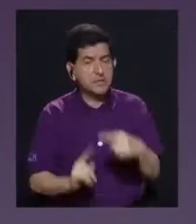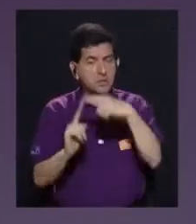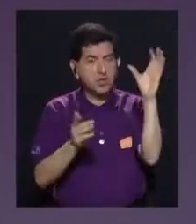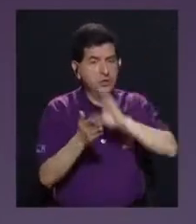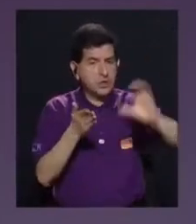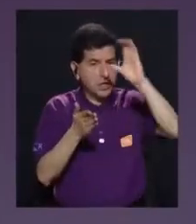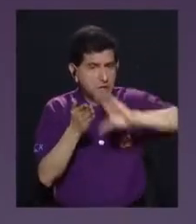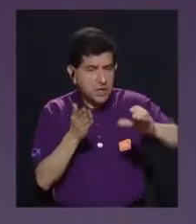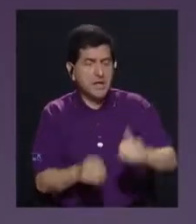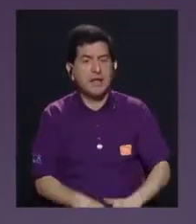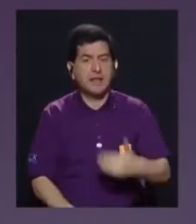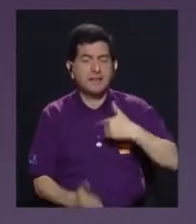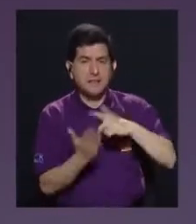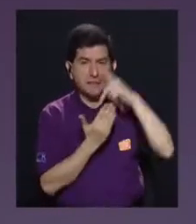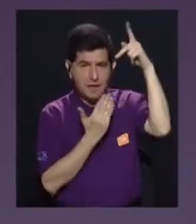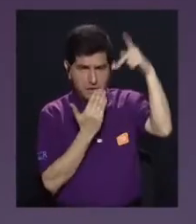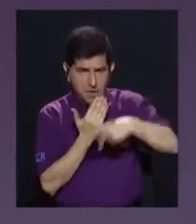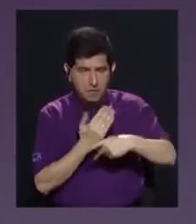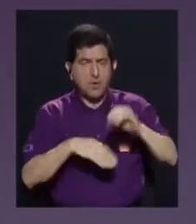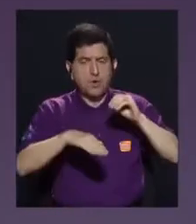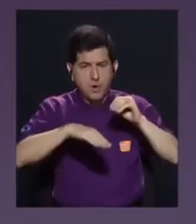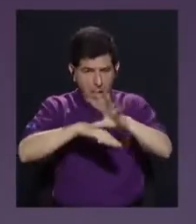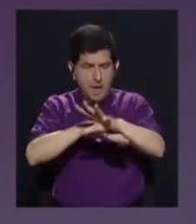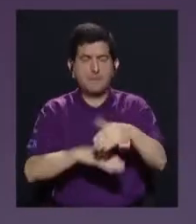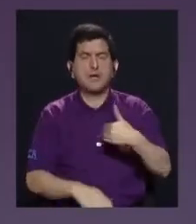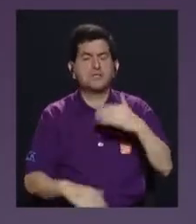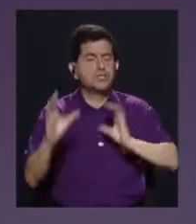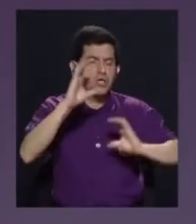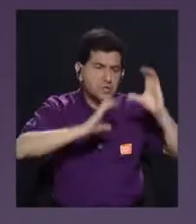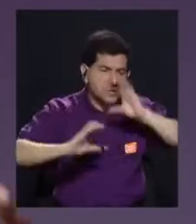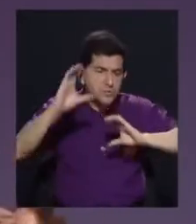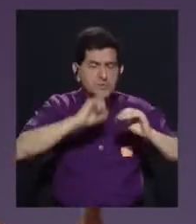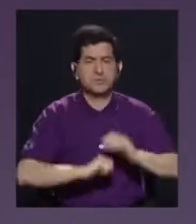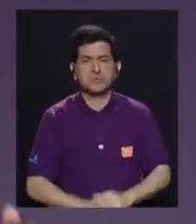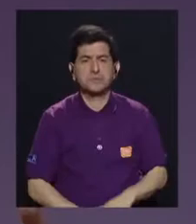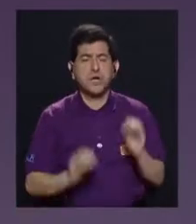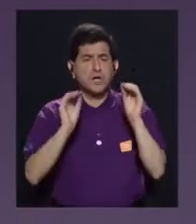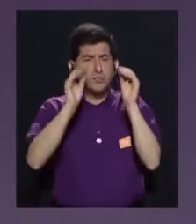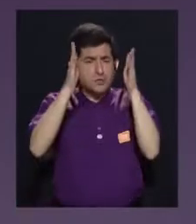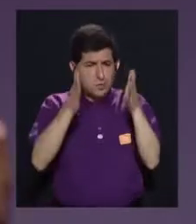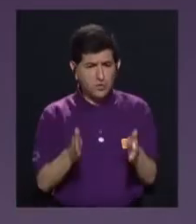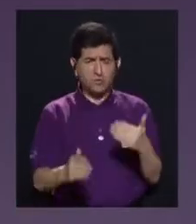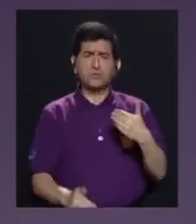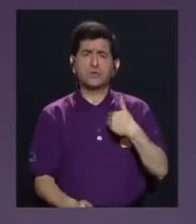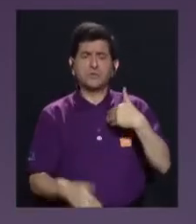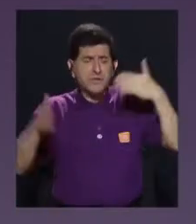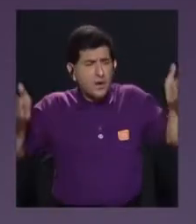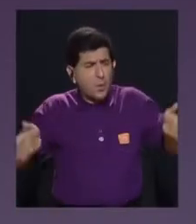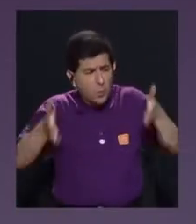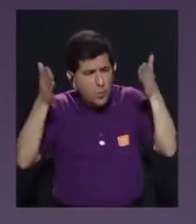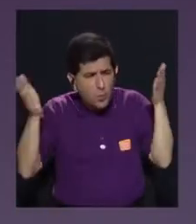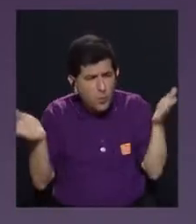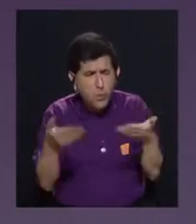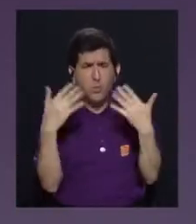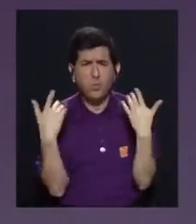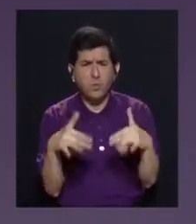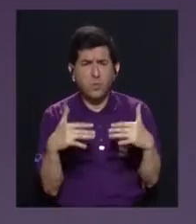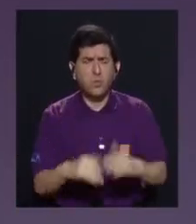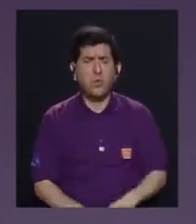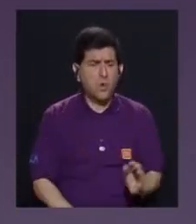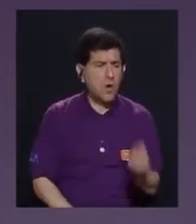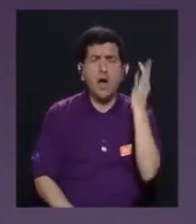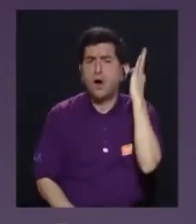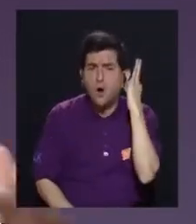tenemos programas de orientación tenemos ciencias en donde los profesores tienen que motivar muchísimo más a las